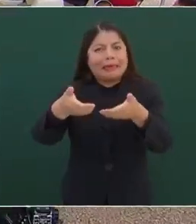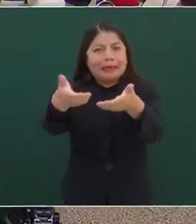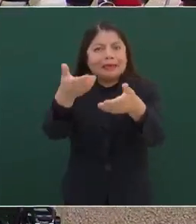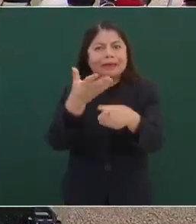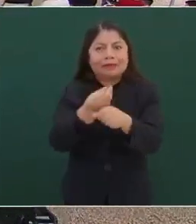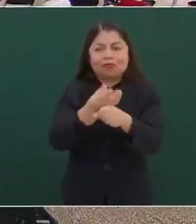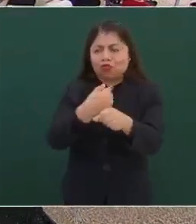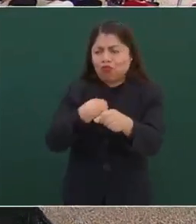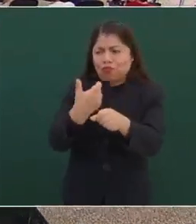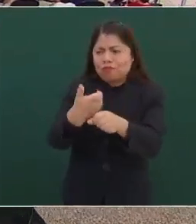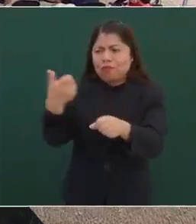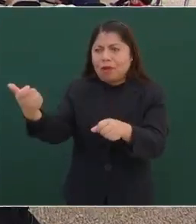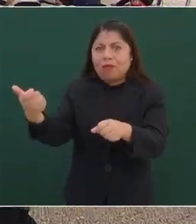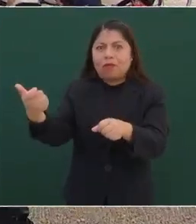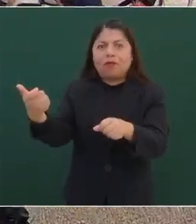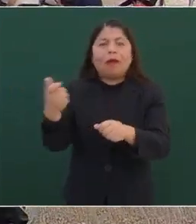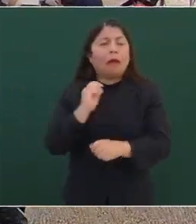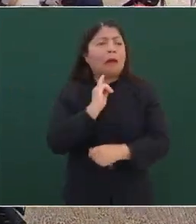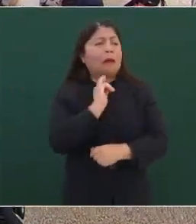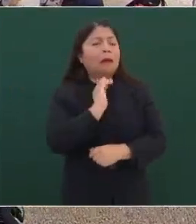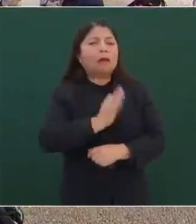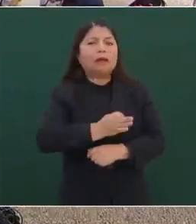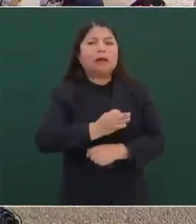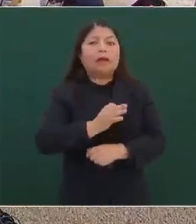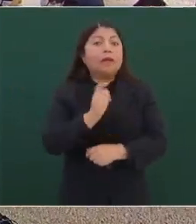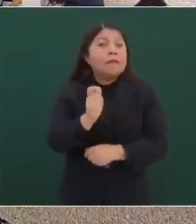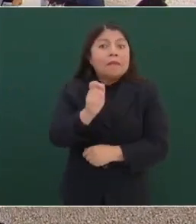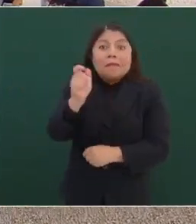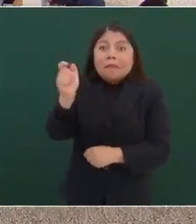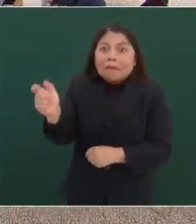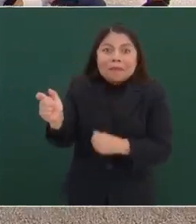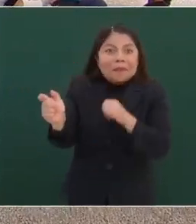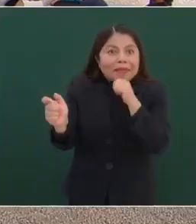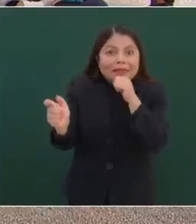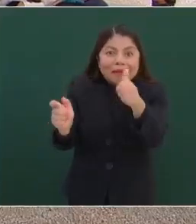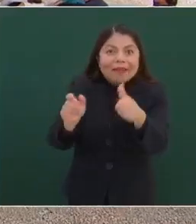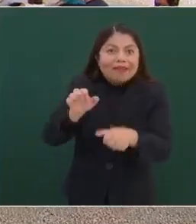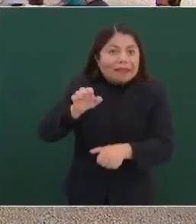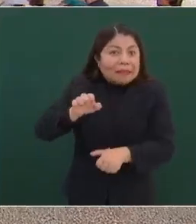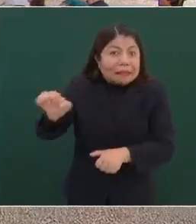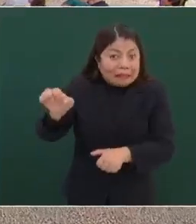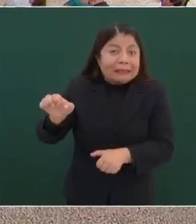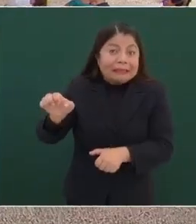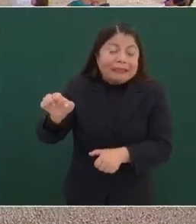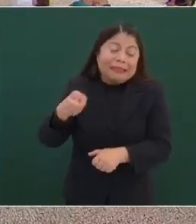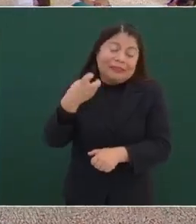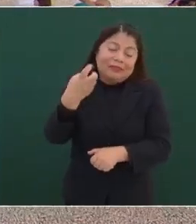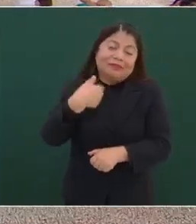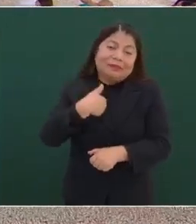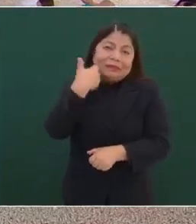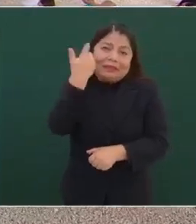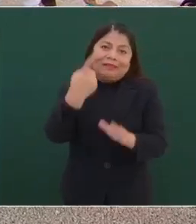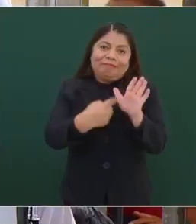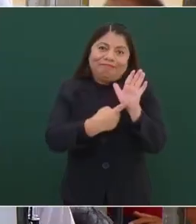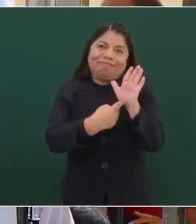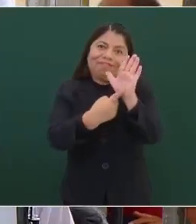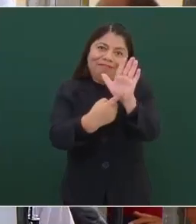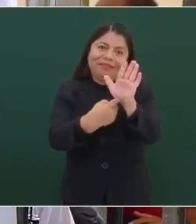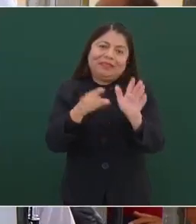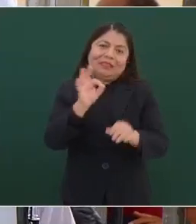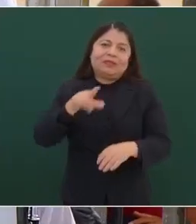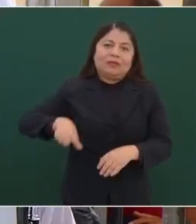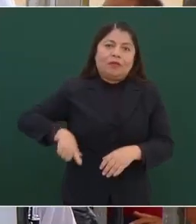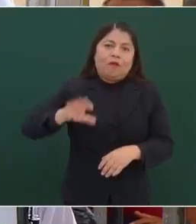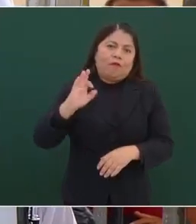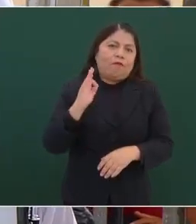del Río. Son prácticas que a veces me gusta exponer para que, de alguna forma, no son cuestiones a lo mejor del gobierno federal, pero que se puedan exponer